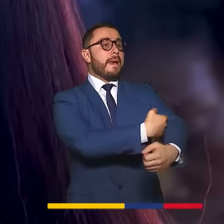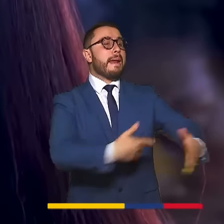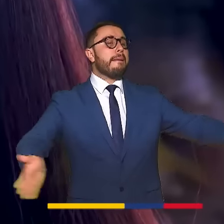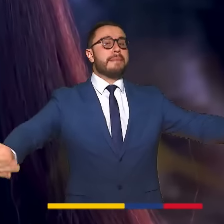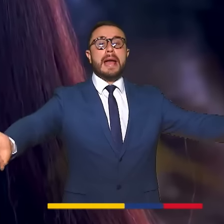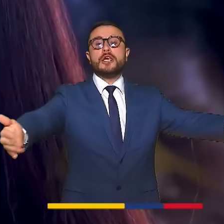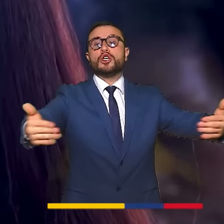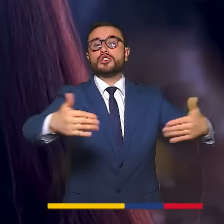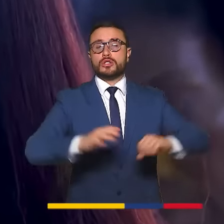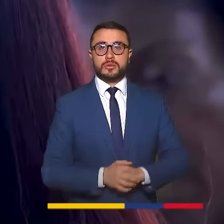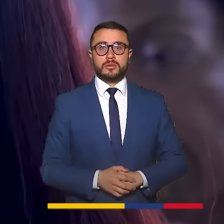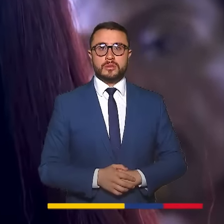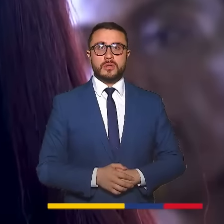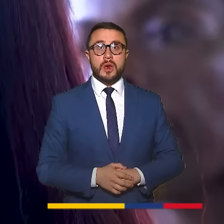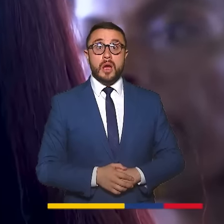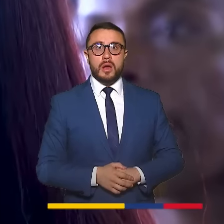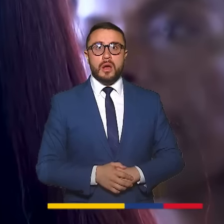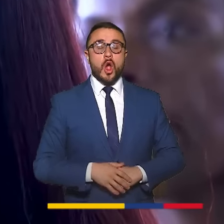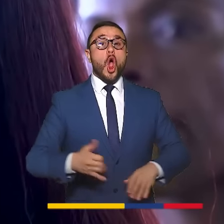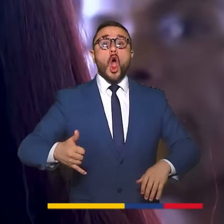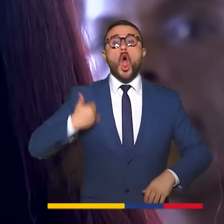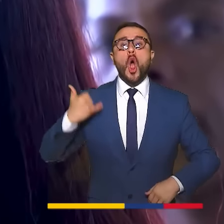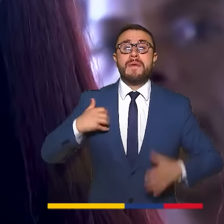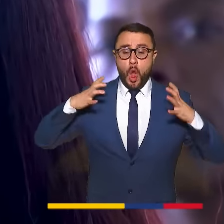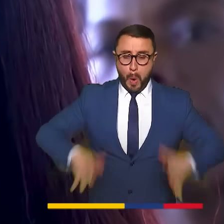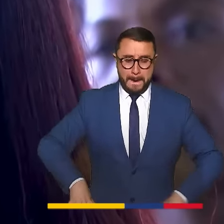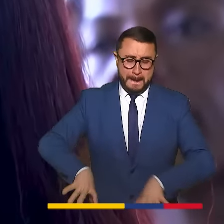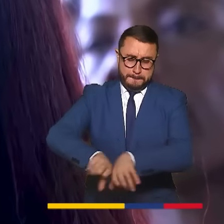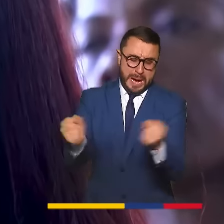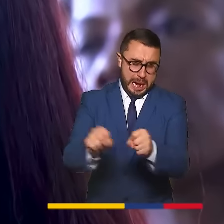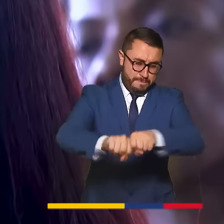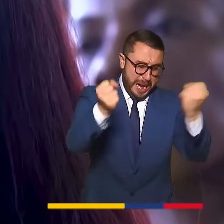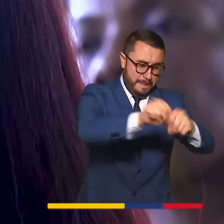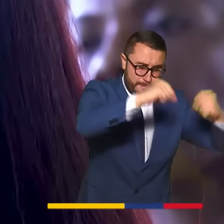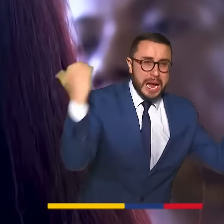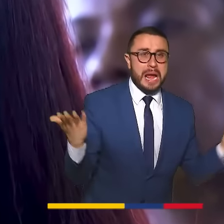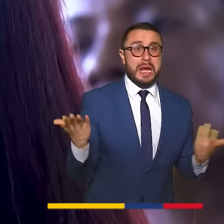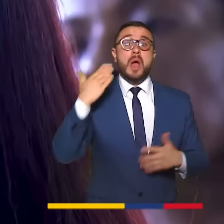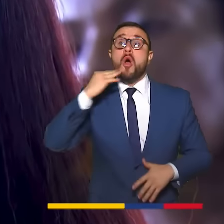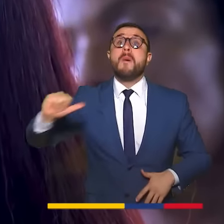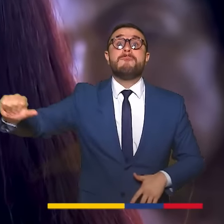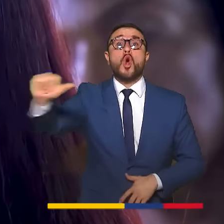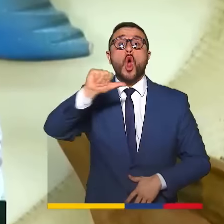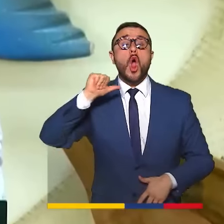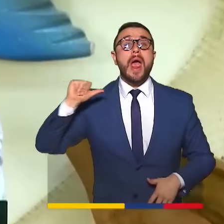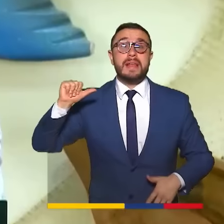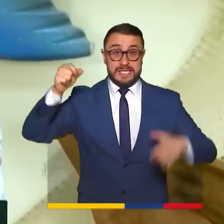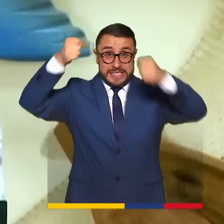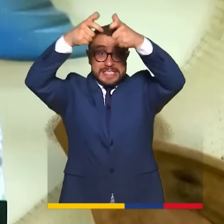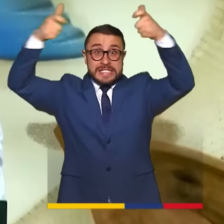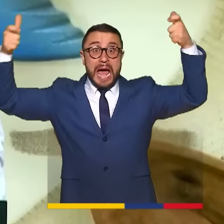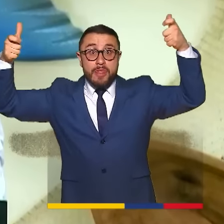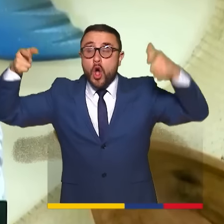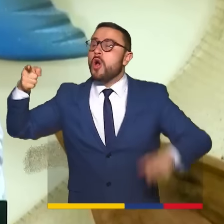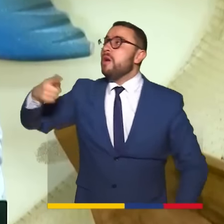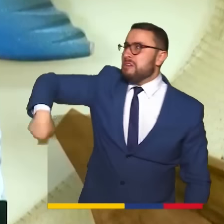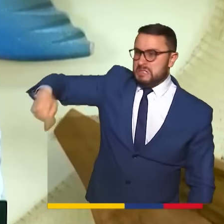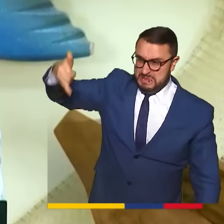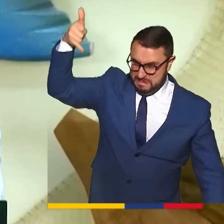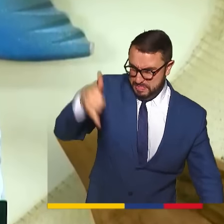descuartizados en sus cuerpos, jóvenes, violadas muchas de sus mujeres sexualmente por el